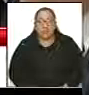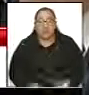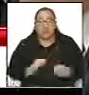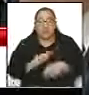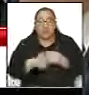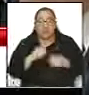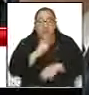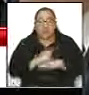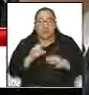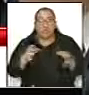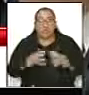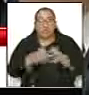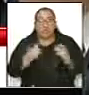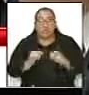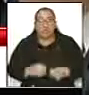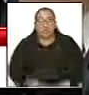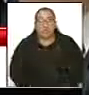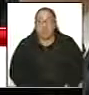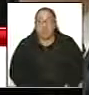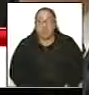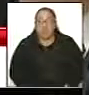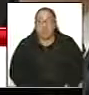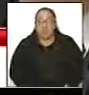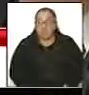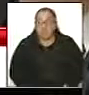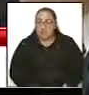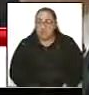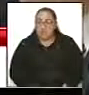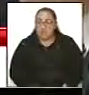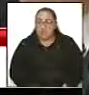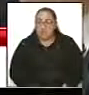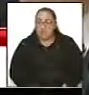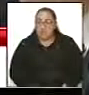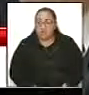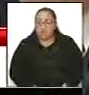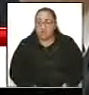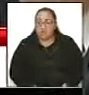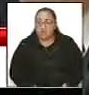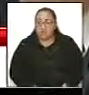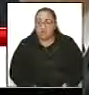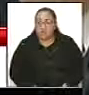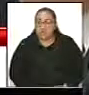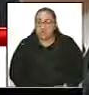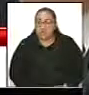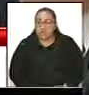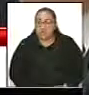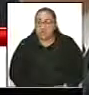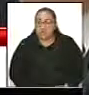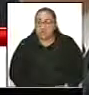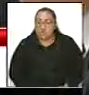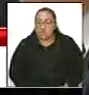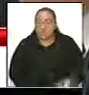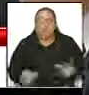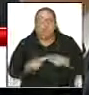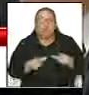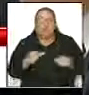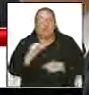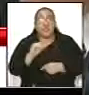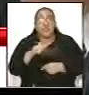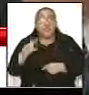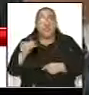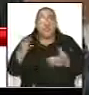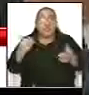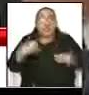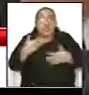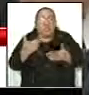desarrolló un diagnóstico, y obviamente en el diagnóstico rápidamente saltaron las brechas. En la zona de sierra, se